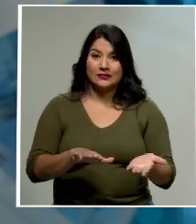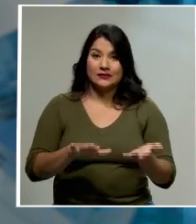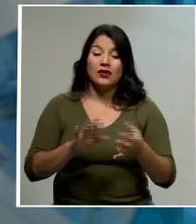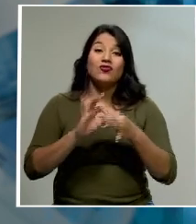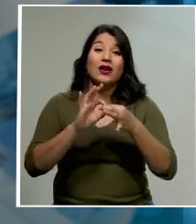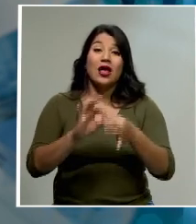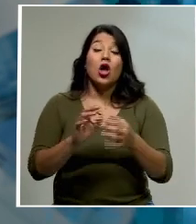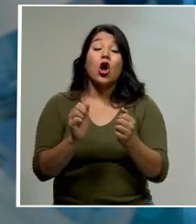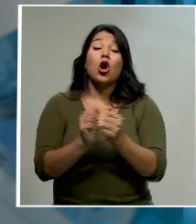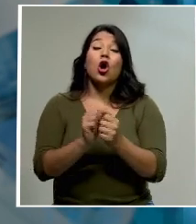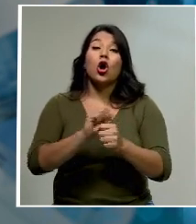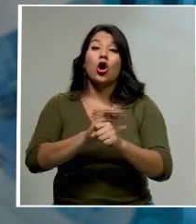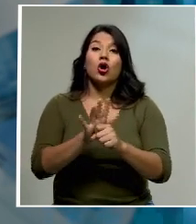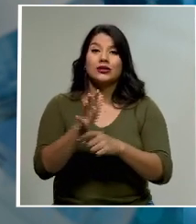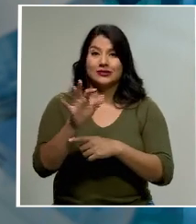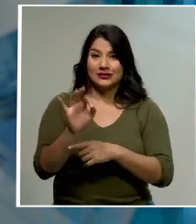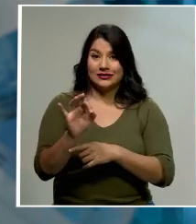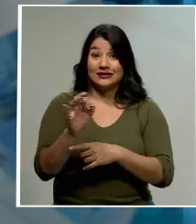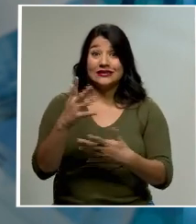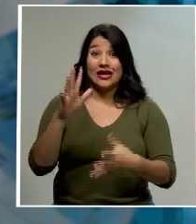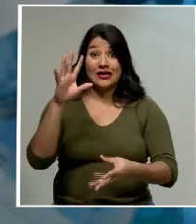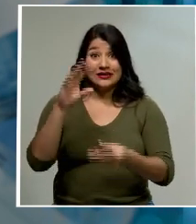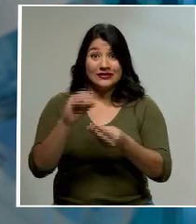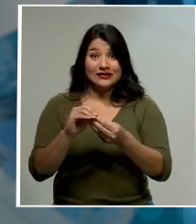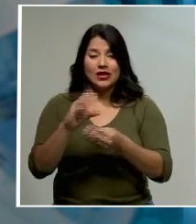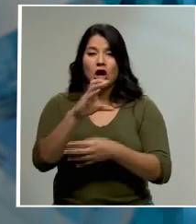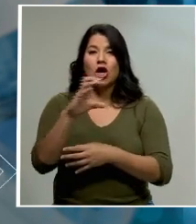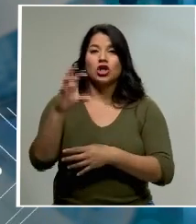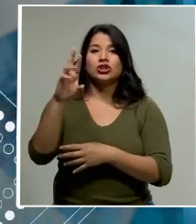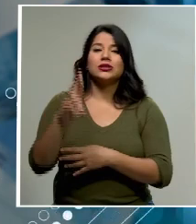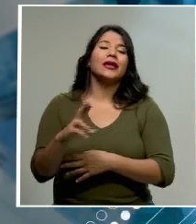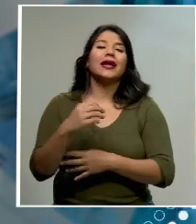COVID y en total el país registra